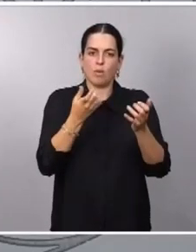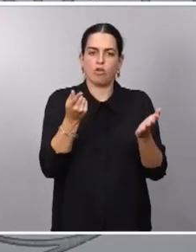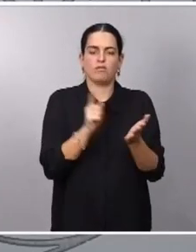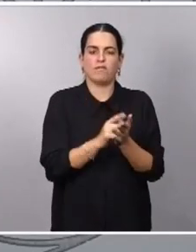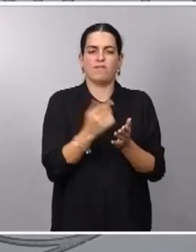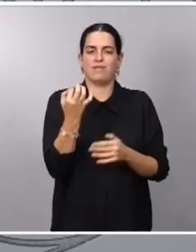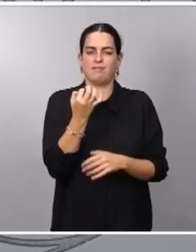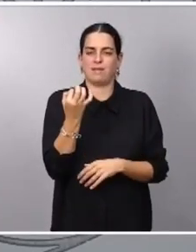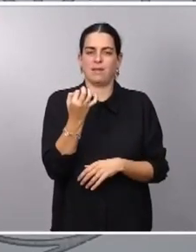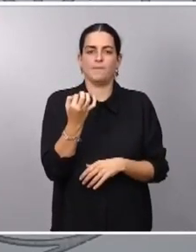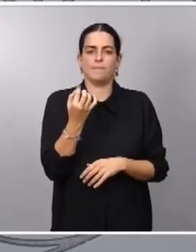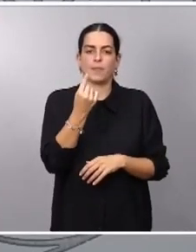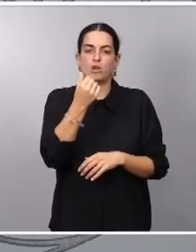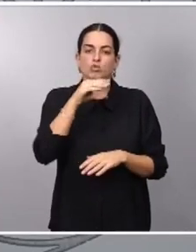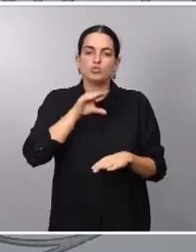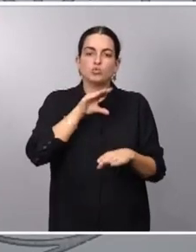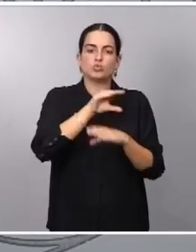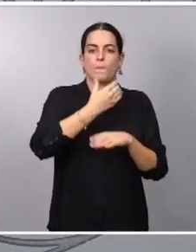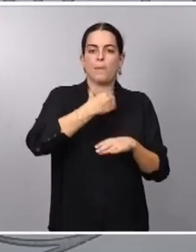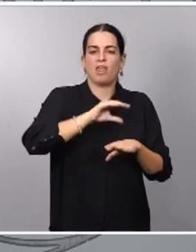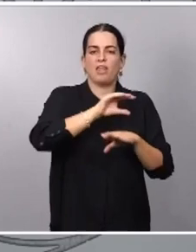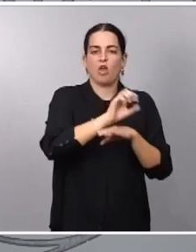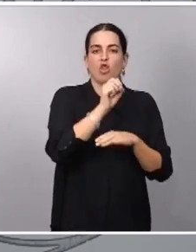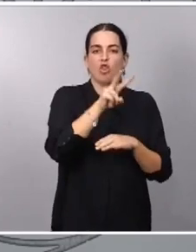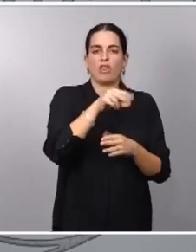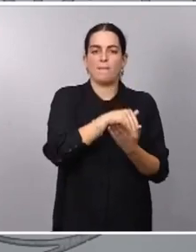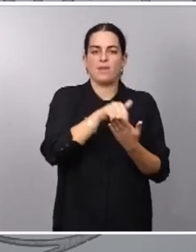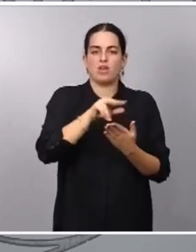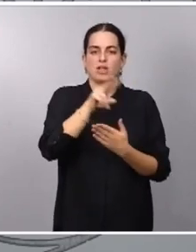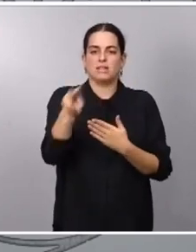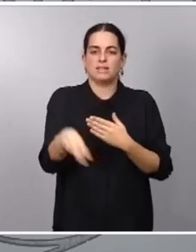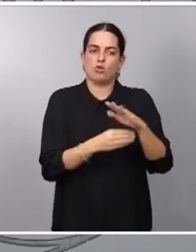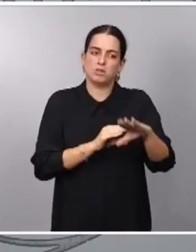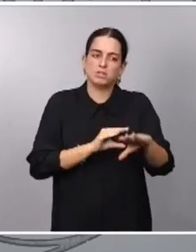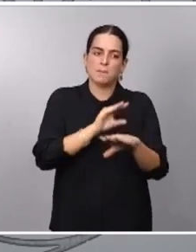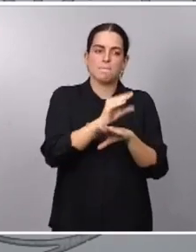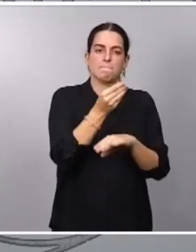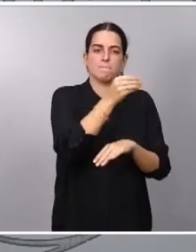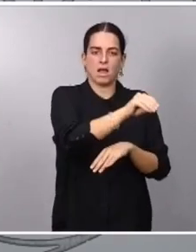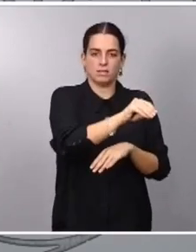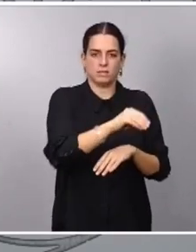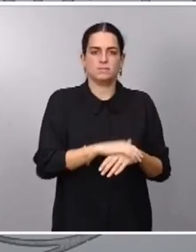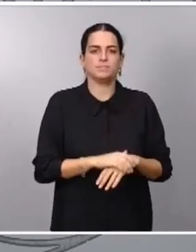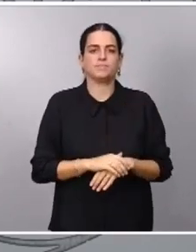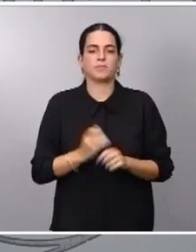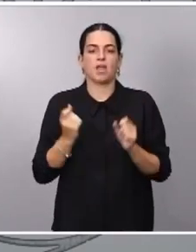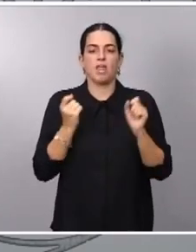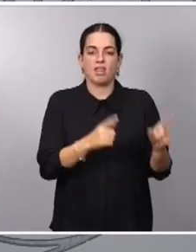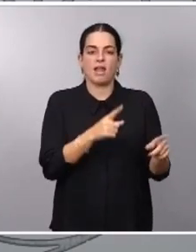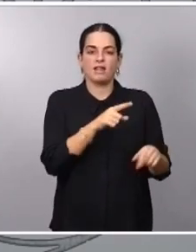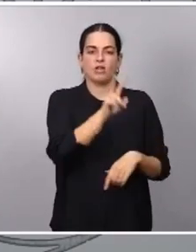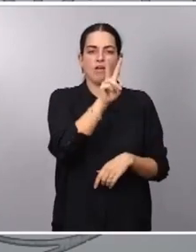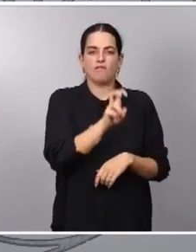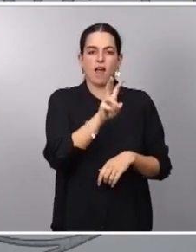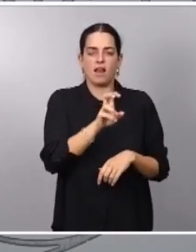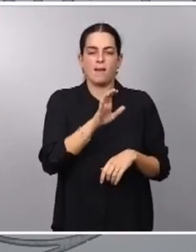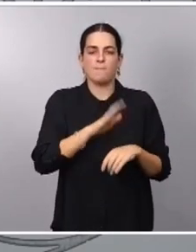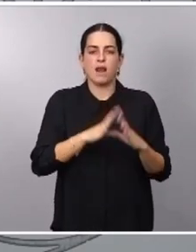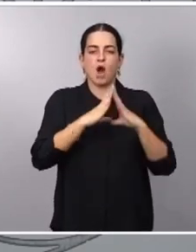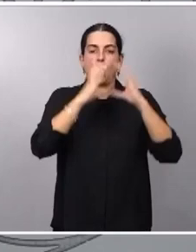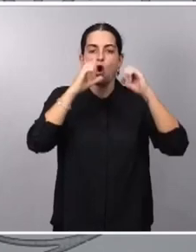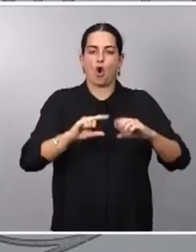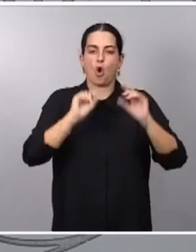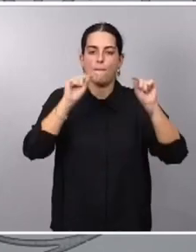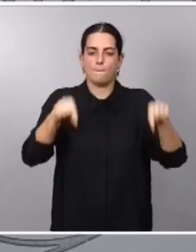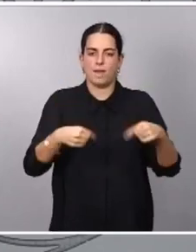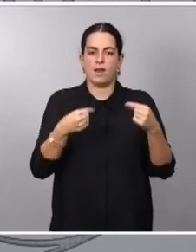subvención de 12 millóns de euros que servirá para firmar un convenio con o Cabildo para